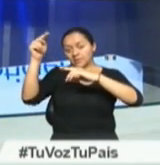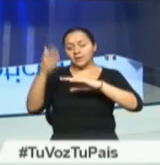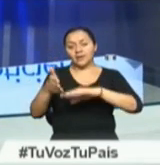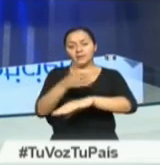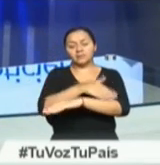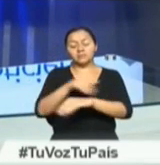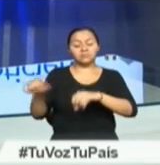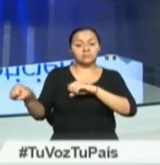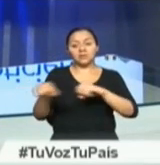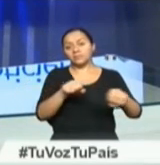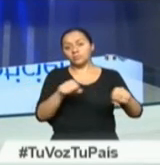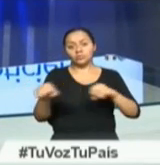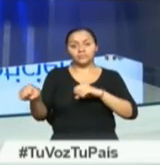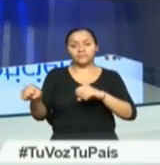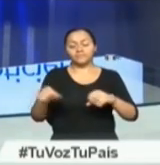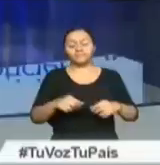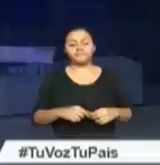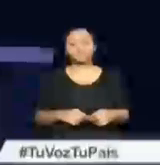del movimiento telúrico.